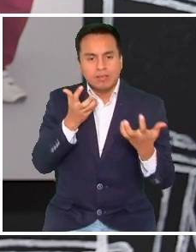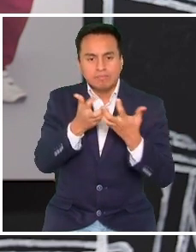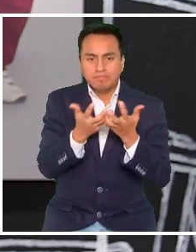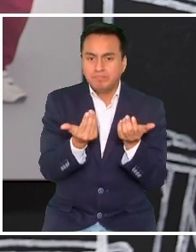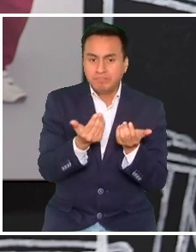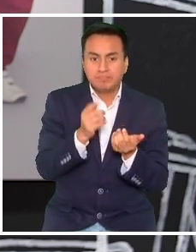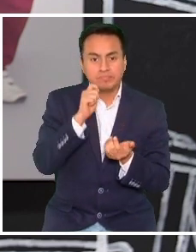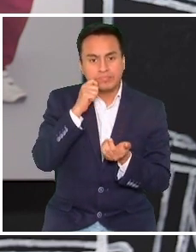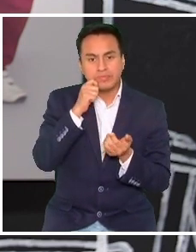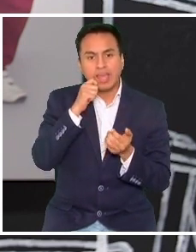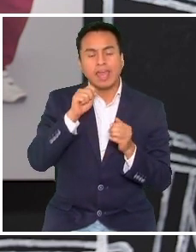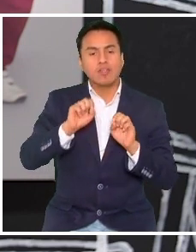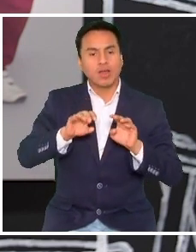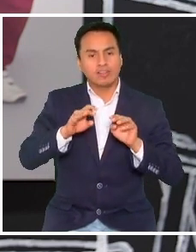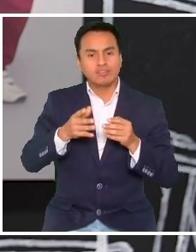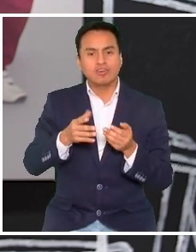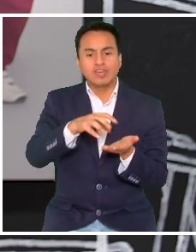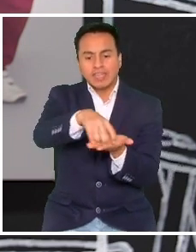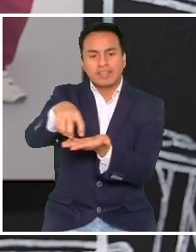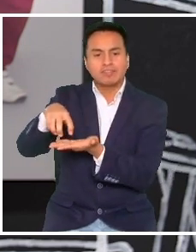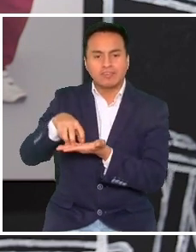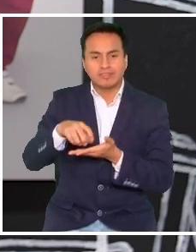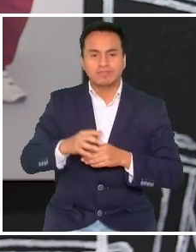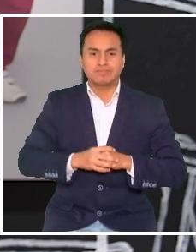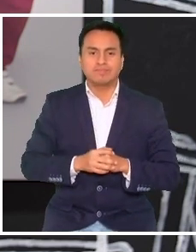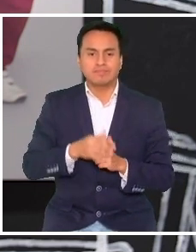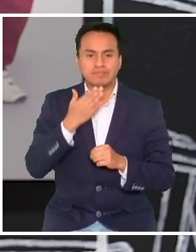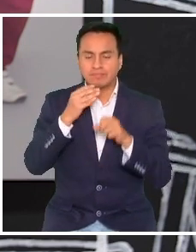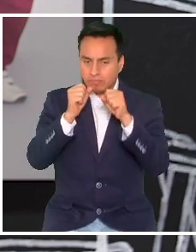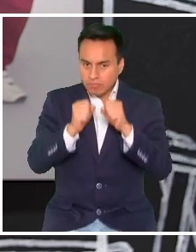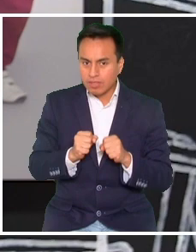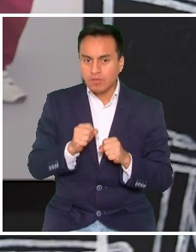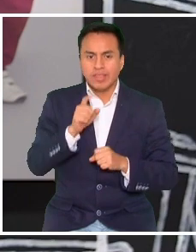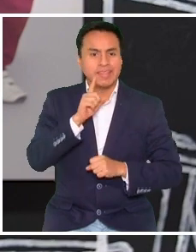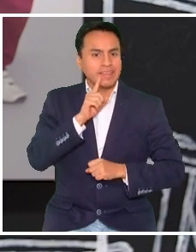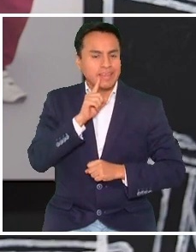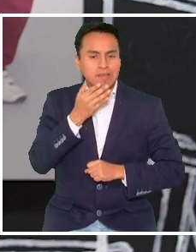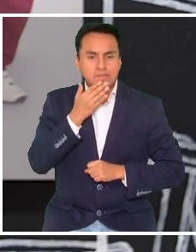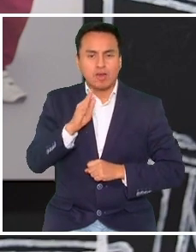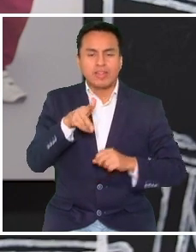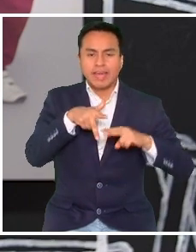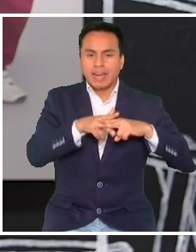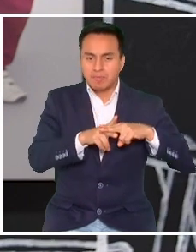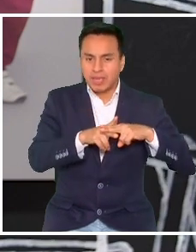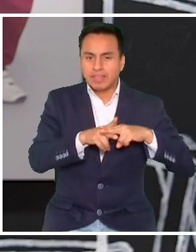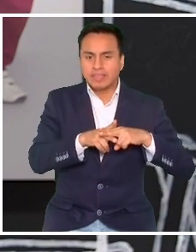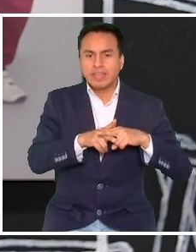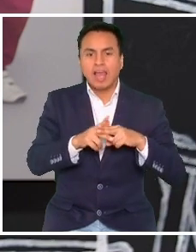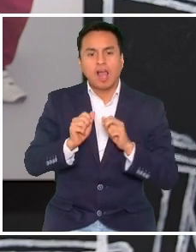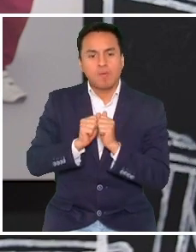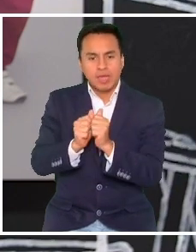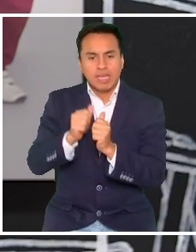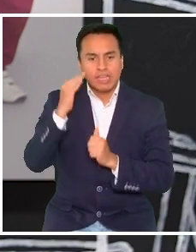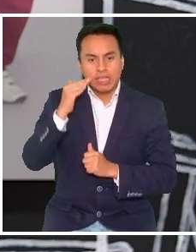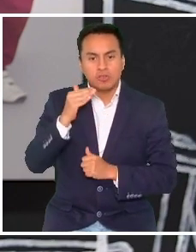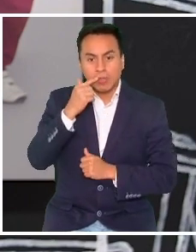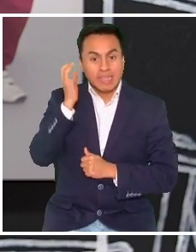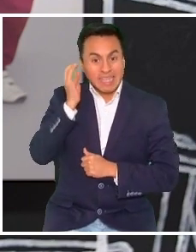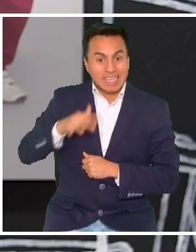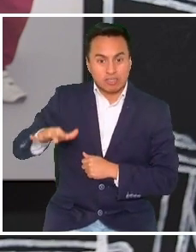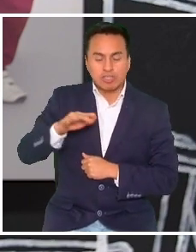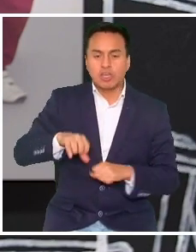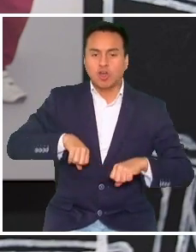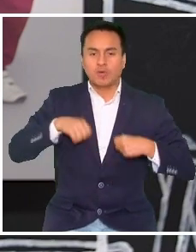y las necesidades de las de la educación en los territorios para que podamos tener mejores herramientas para acompañar a los niños niñas